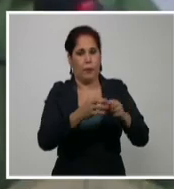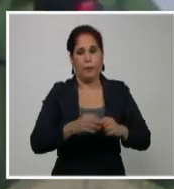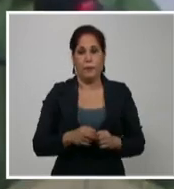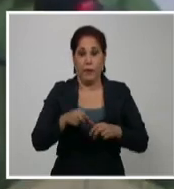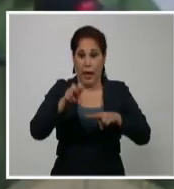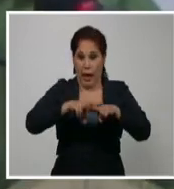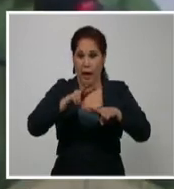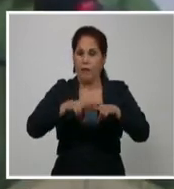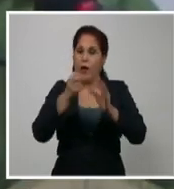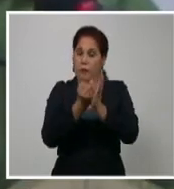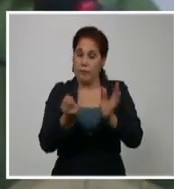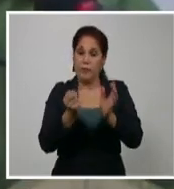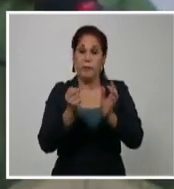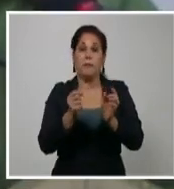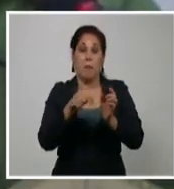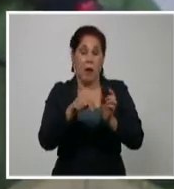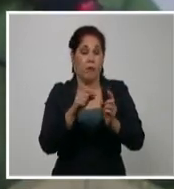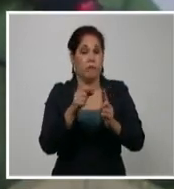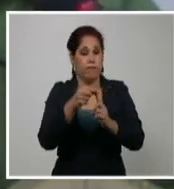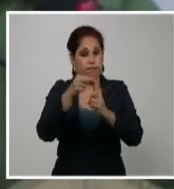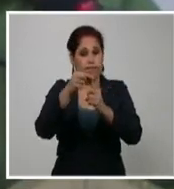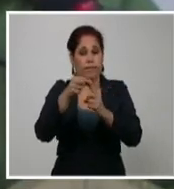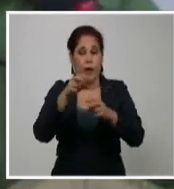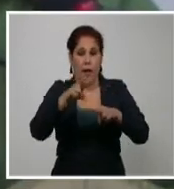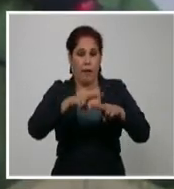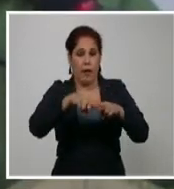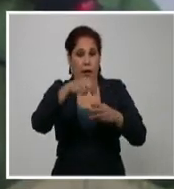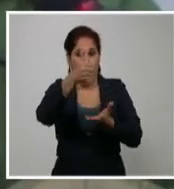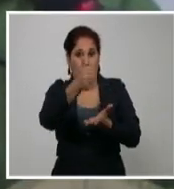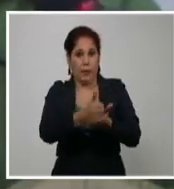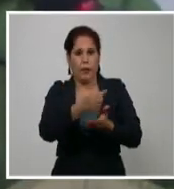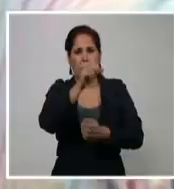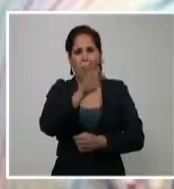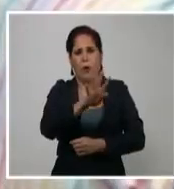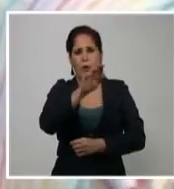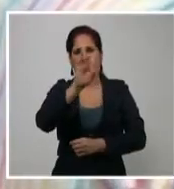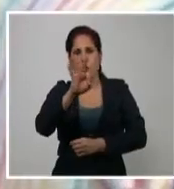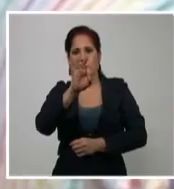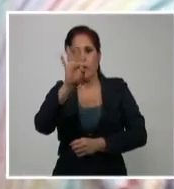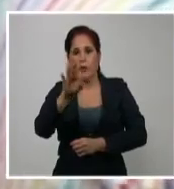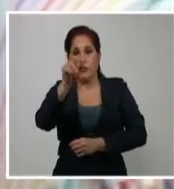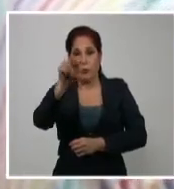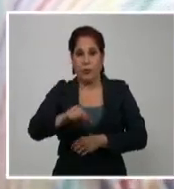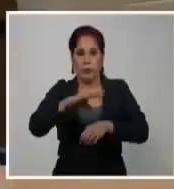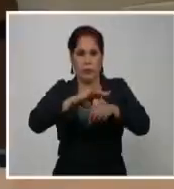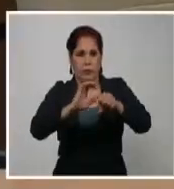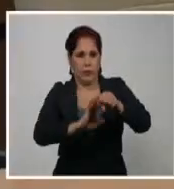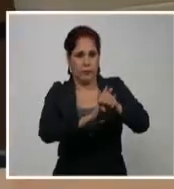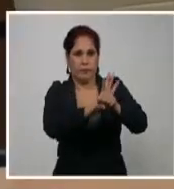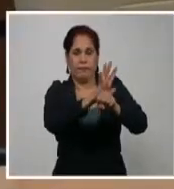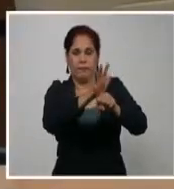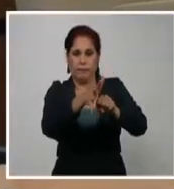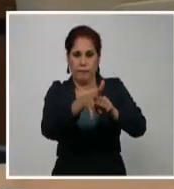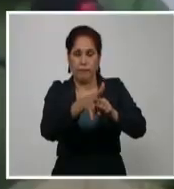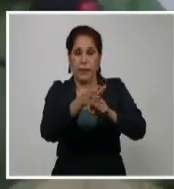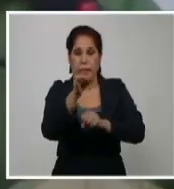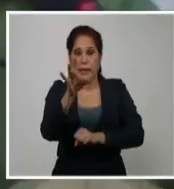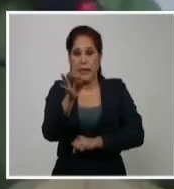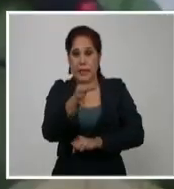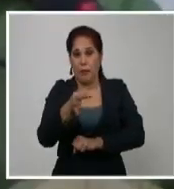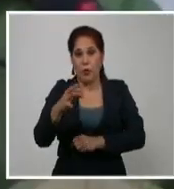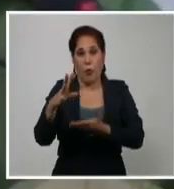se reafirma como epicentro de la epidemia. La capital diagnosticó 488 casos del nuevo coronavirus en sus 15